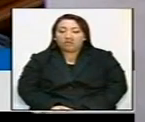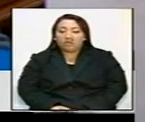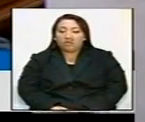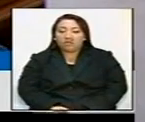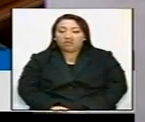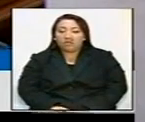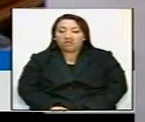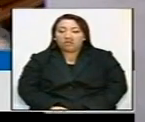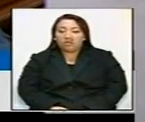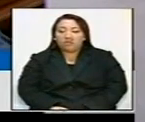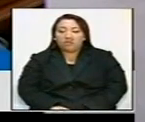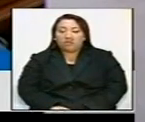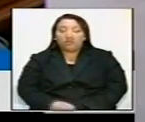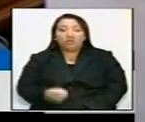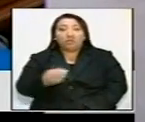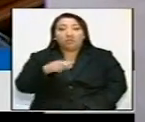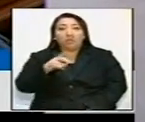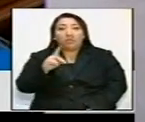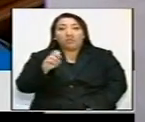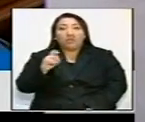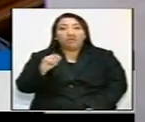tanto productiva como social.